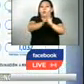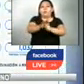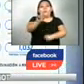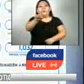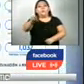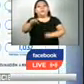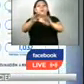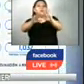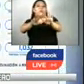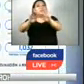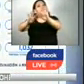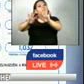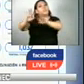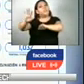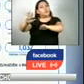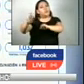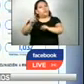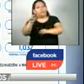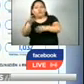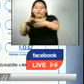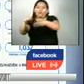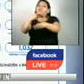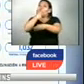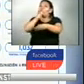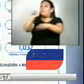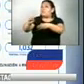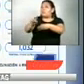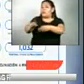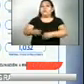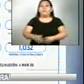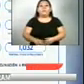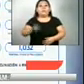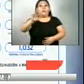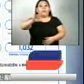casos activos y 1,895 sospechosos.